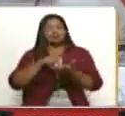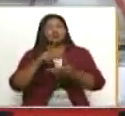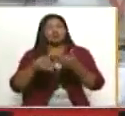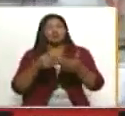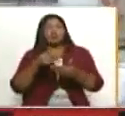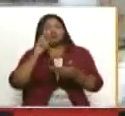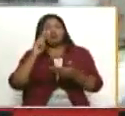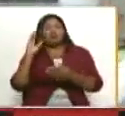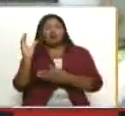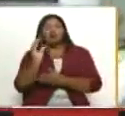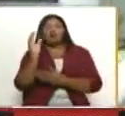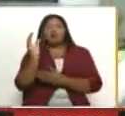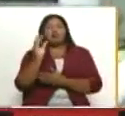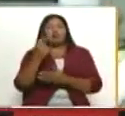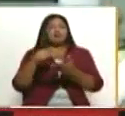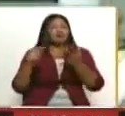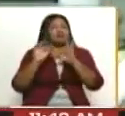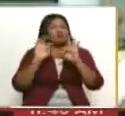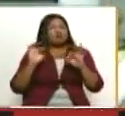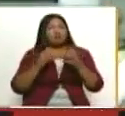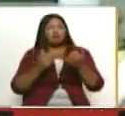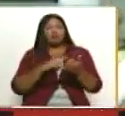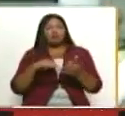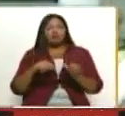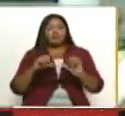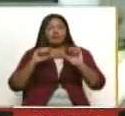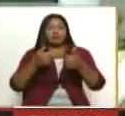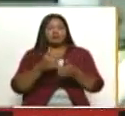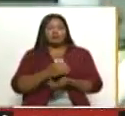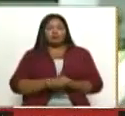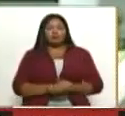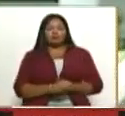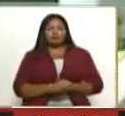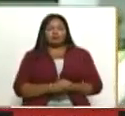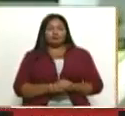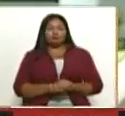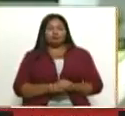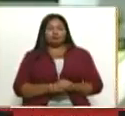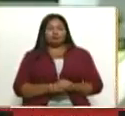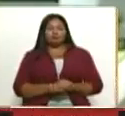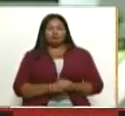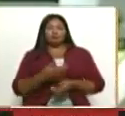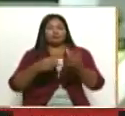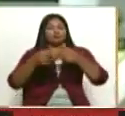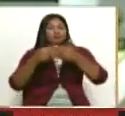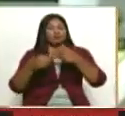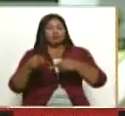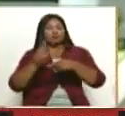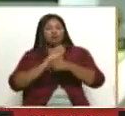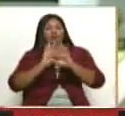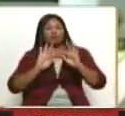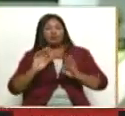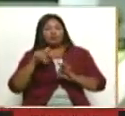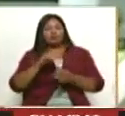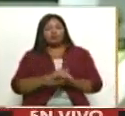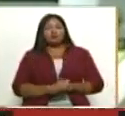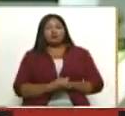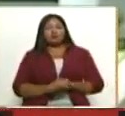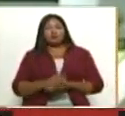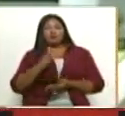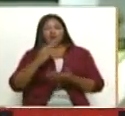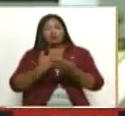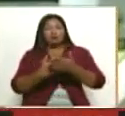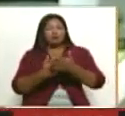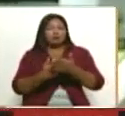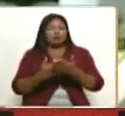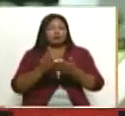esa Colombia diversa con la que empezamos ya a construir el gran acuerdo nacional y que será testigo y artífice de que